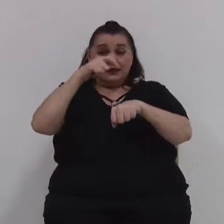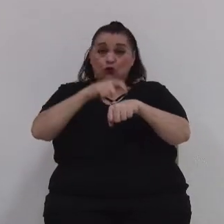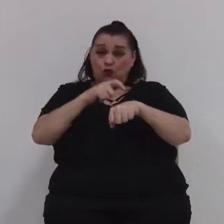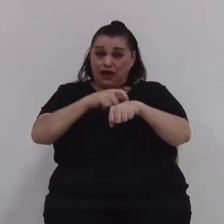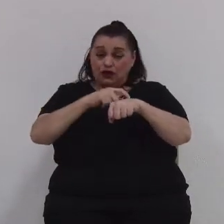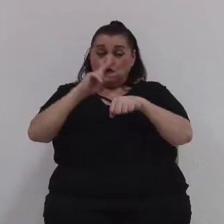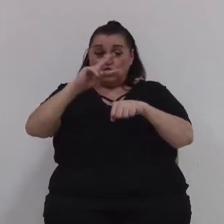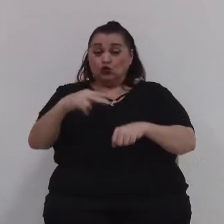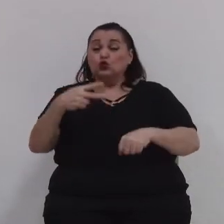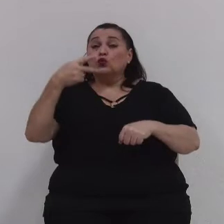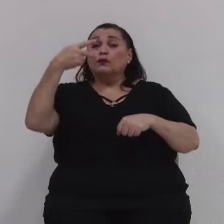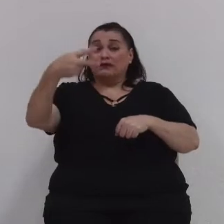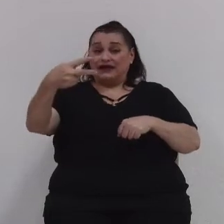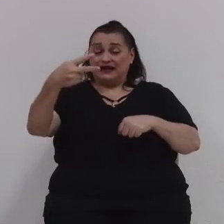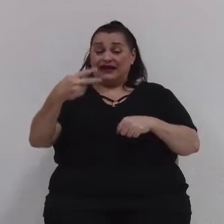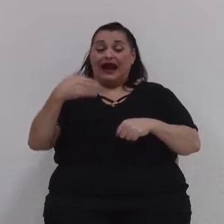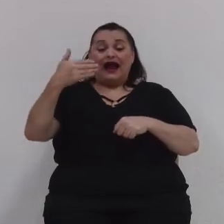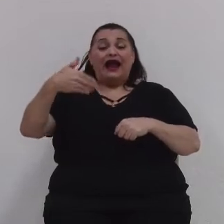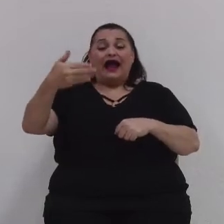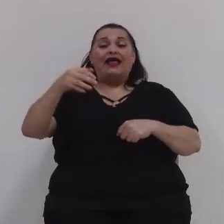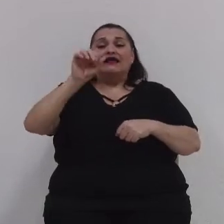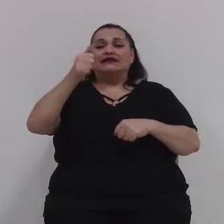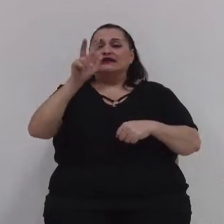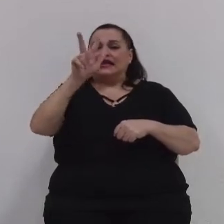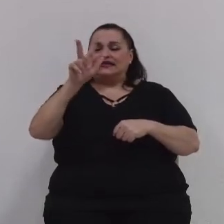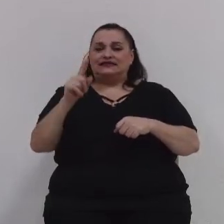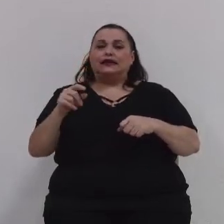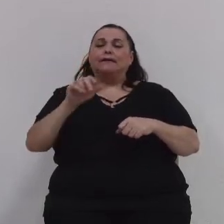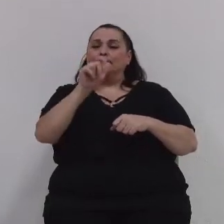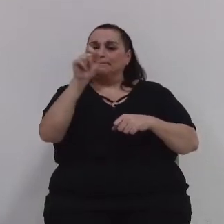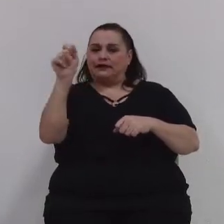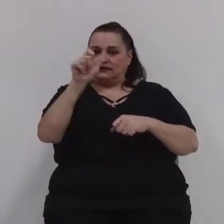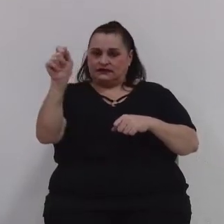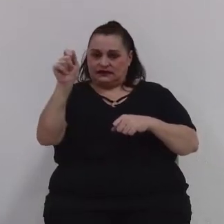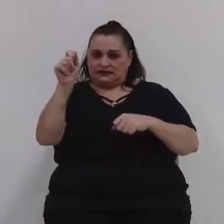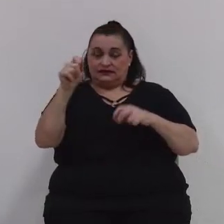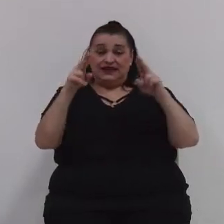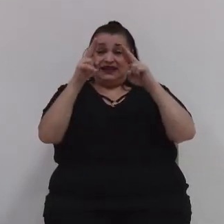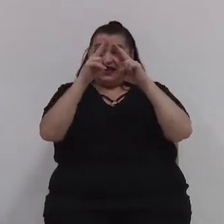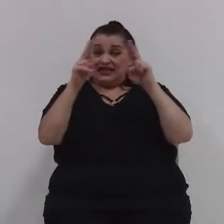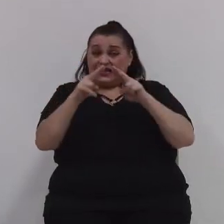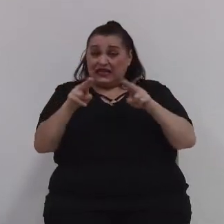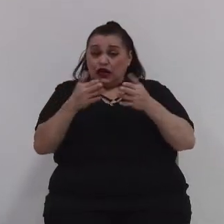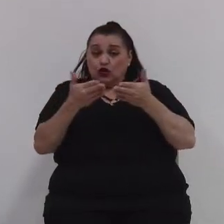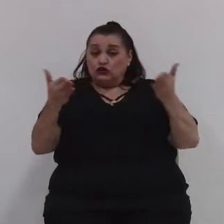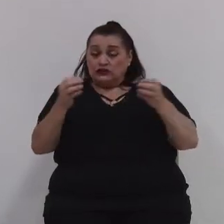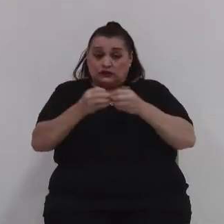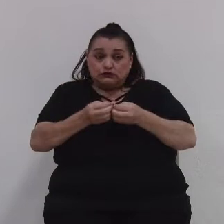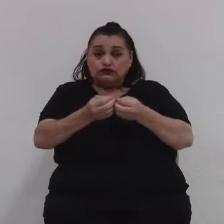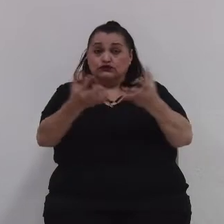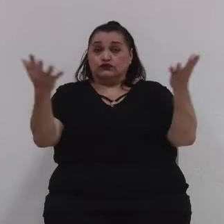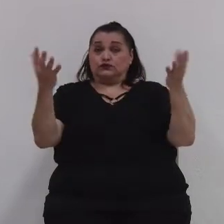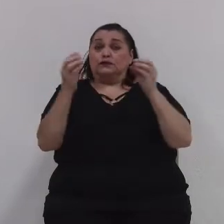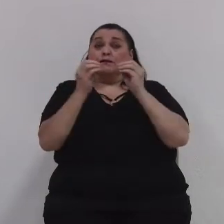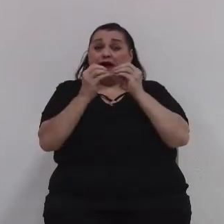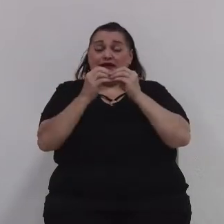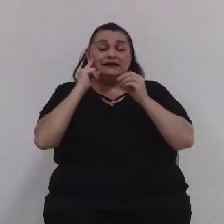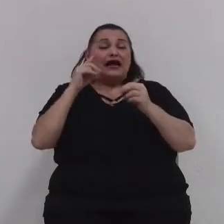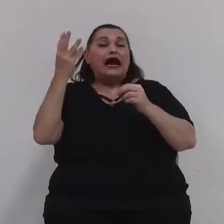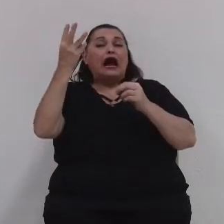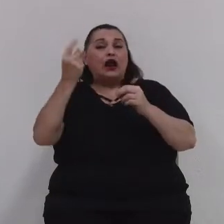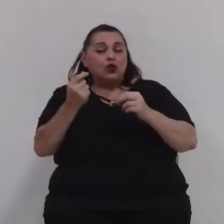está duplicando cada 13 meses. Y cuando la Internet de las cosas se difunda más, se calcula que